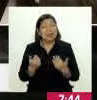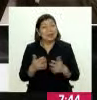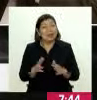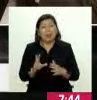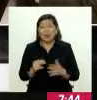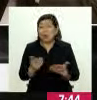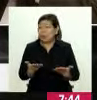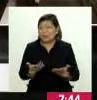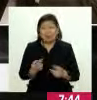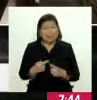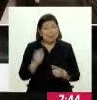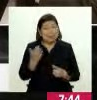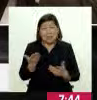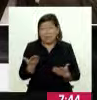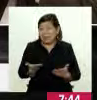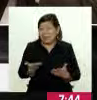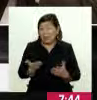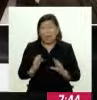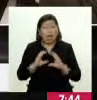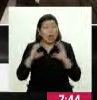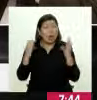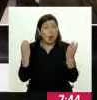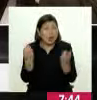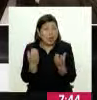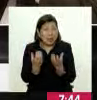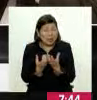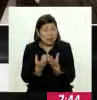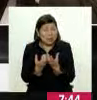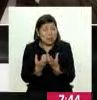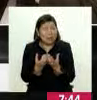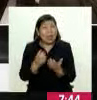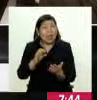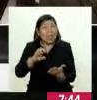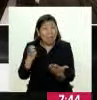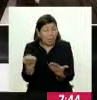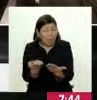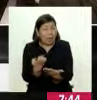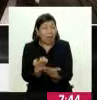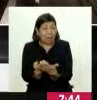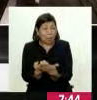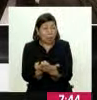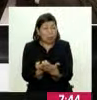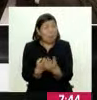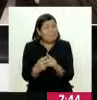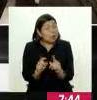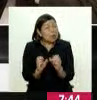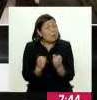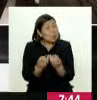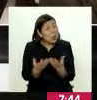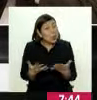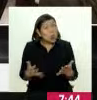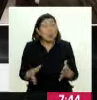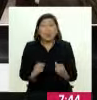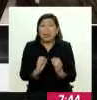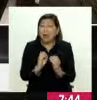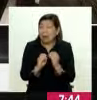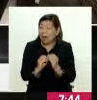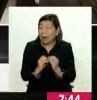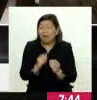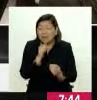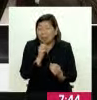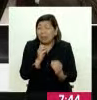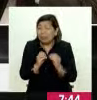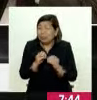no es su decisión, sino finalmente la del Congreso de la República. El Ejecutivo tiene su propuesta, pero es mucha reforma que se tiene que